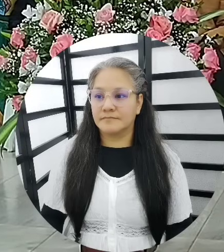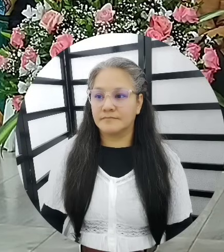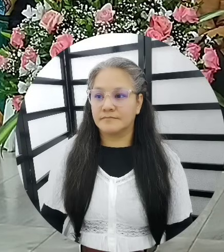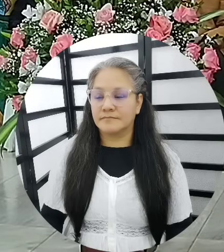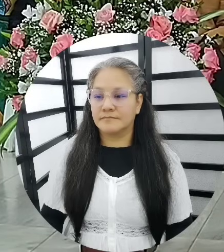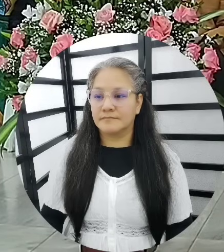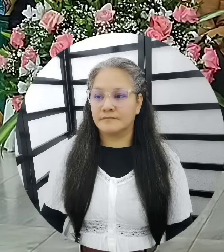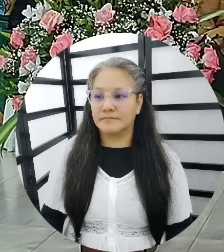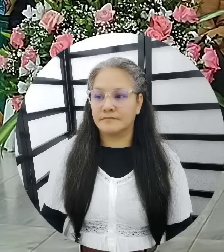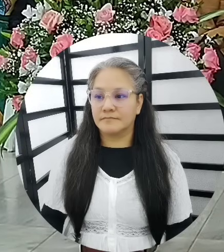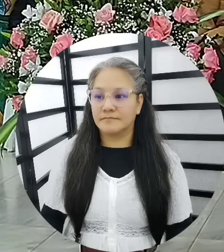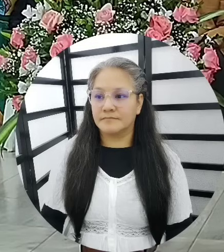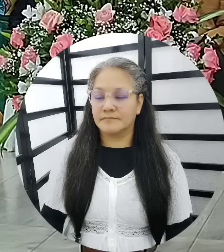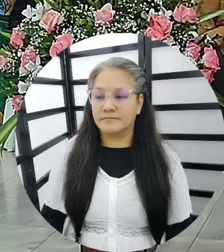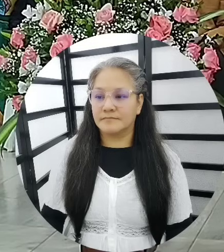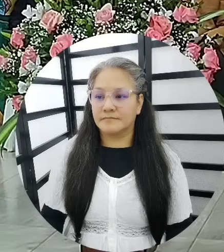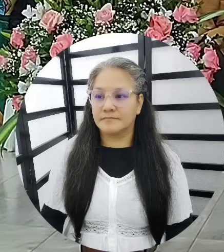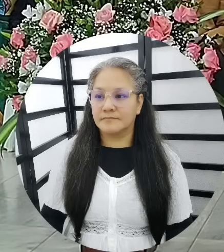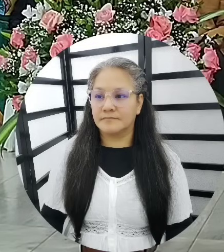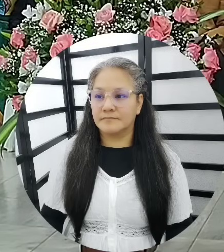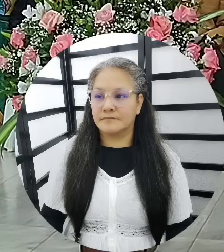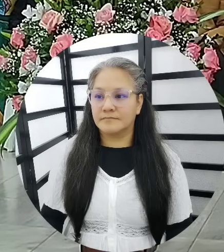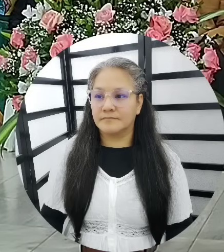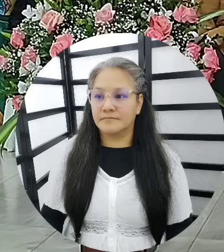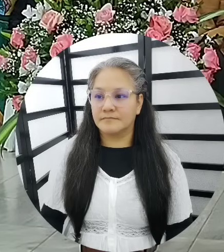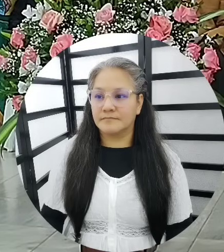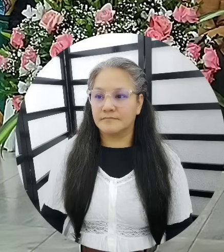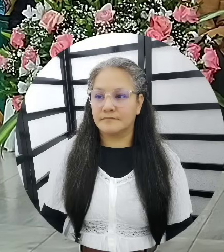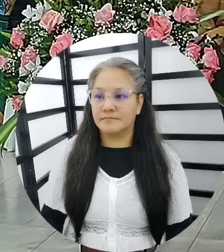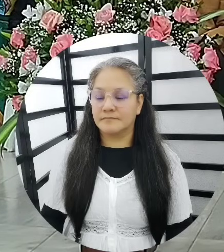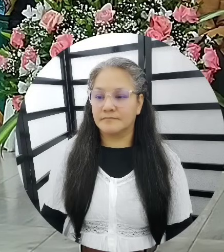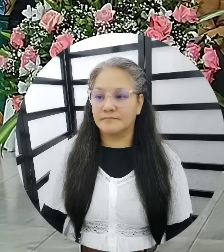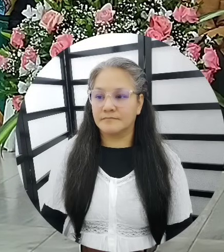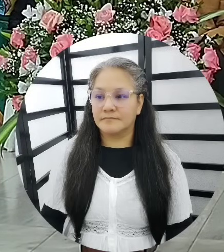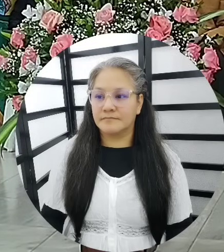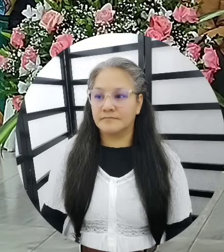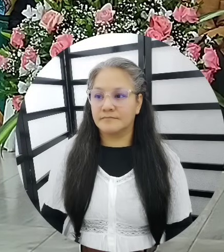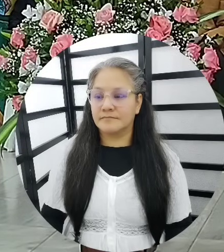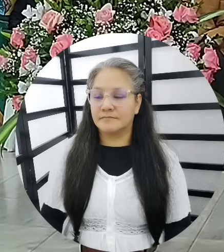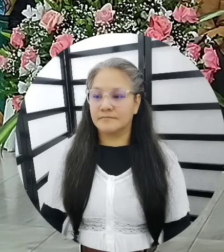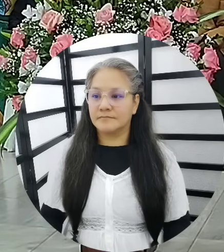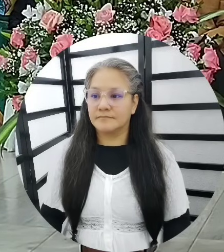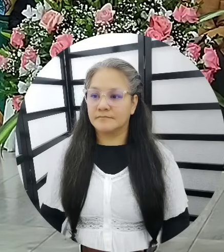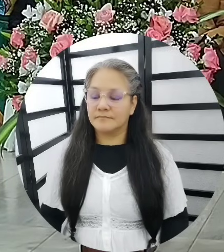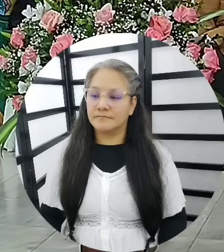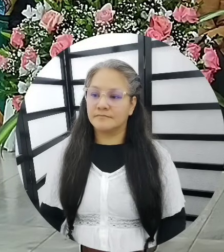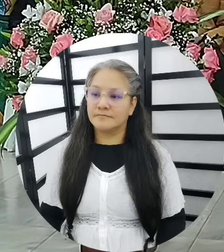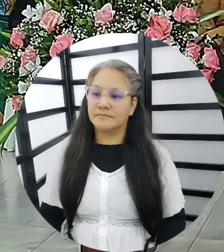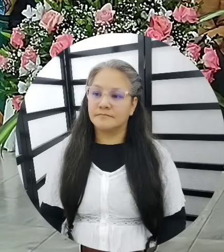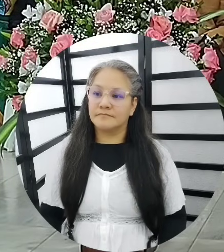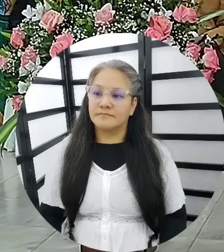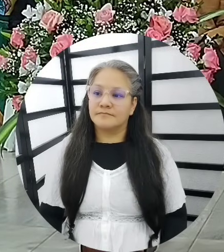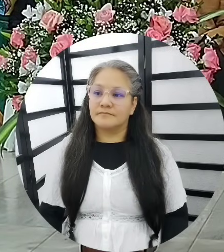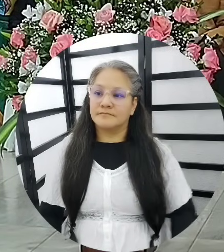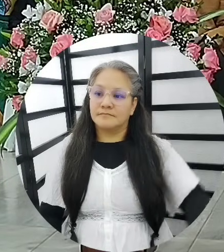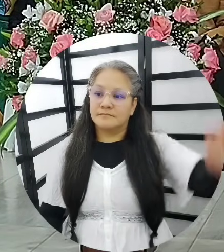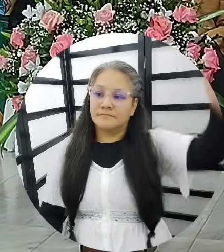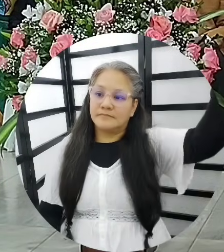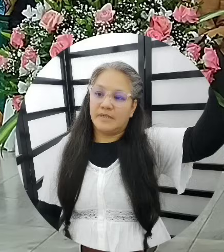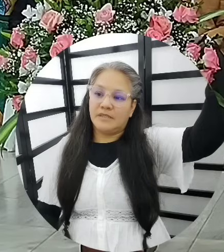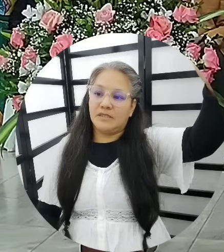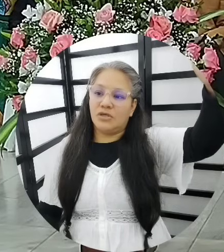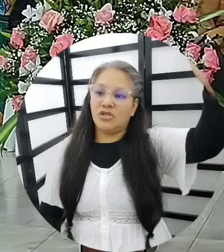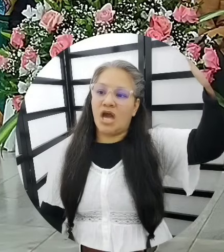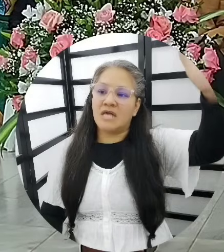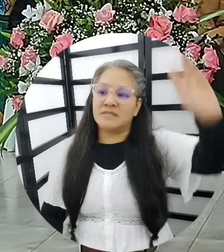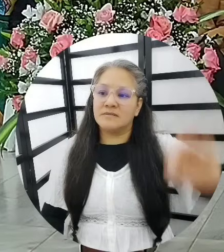se hunde allí, trata de salir, está pegado, no puede, y si sigue haciendo fuerza para salir, se hunde más, se va